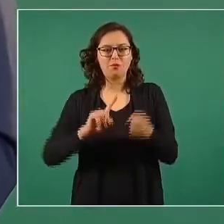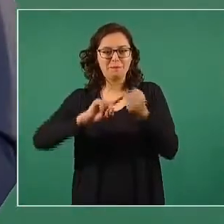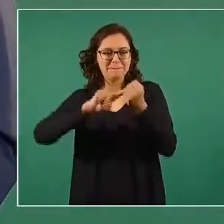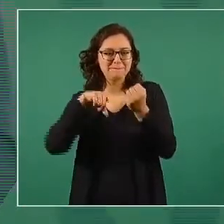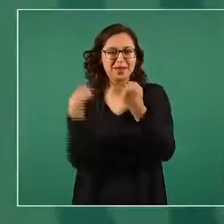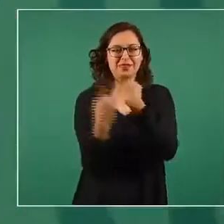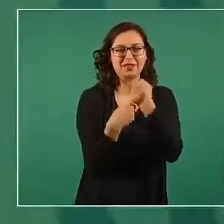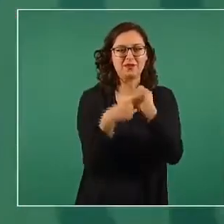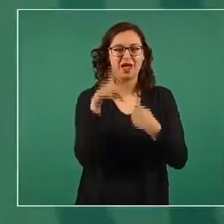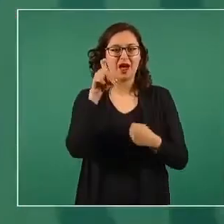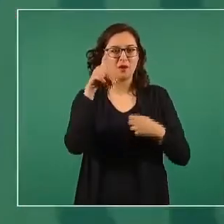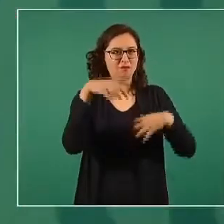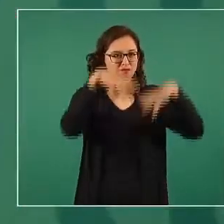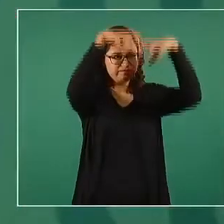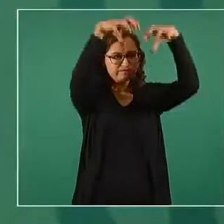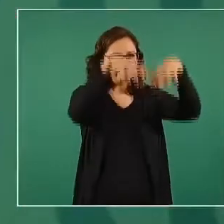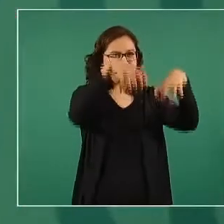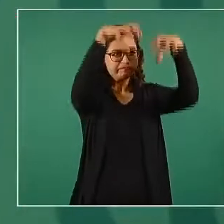a los de abajo.